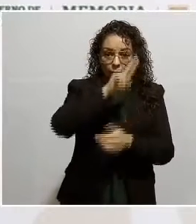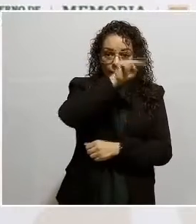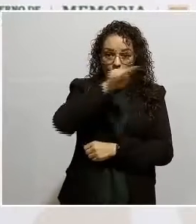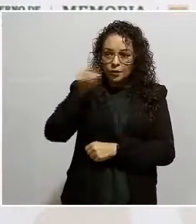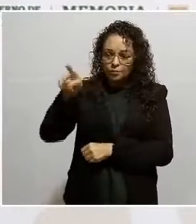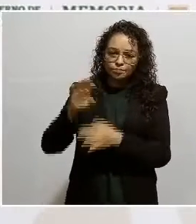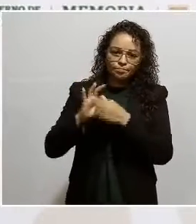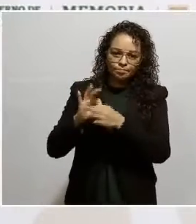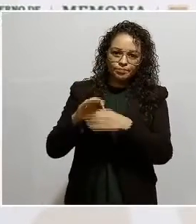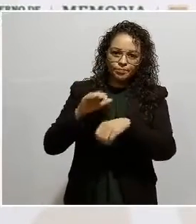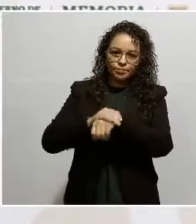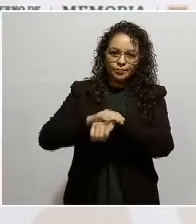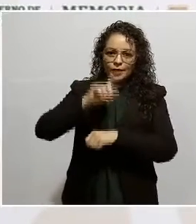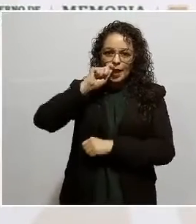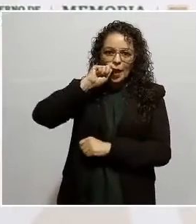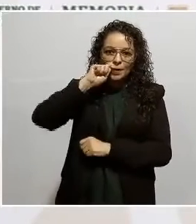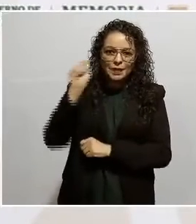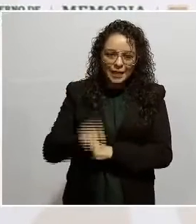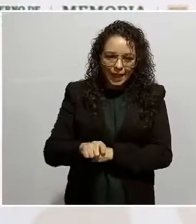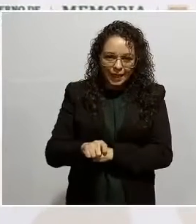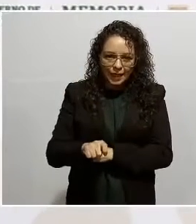pero prácticamente nunca